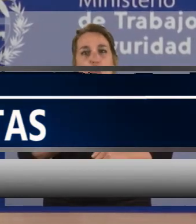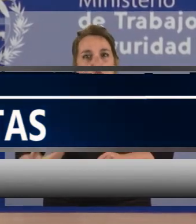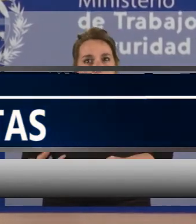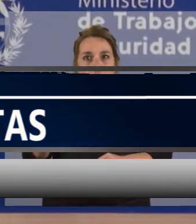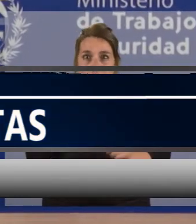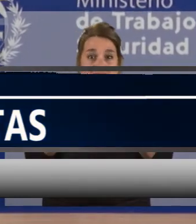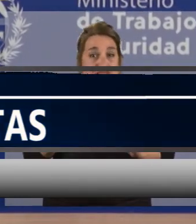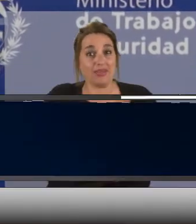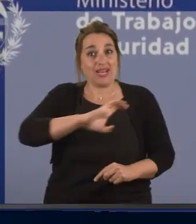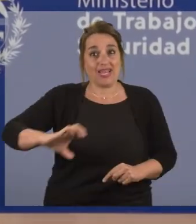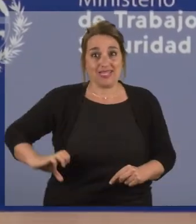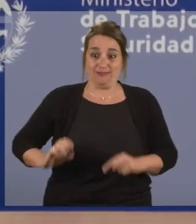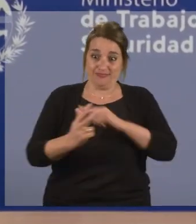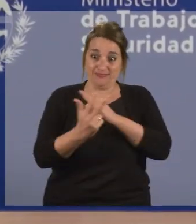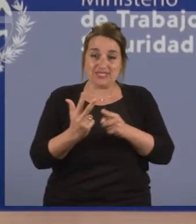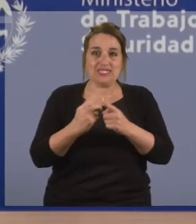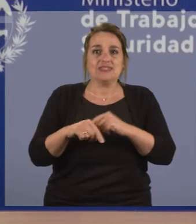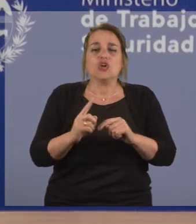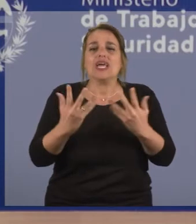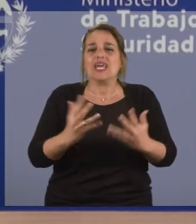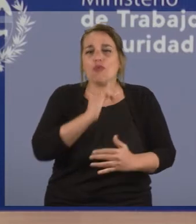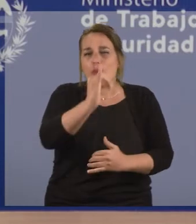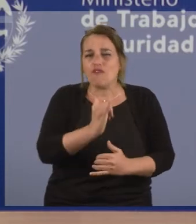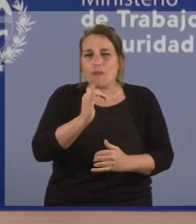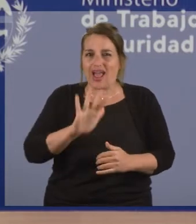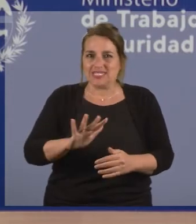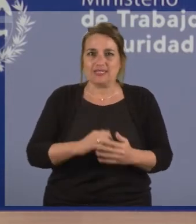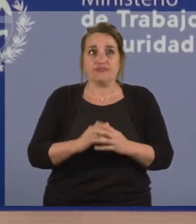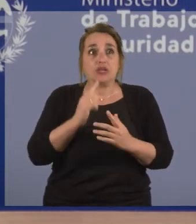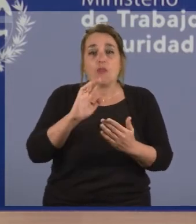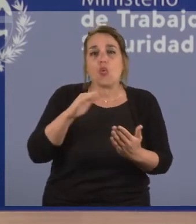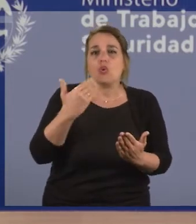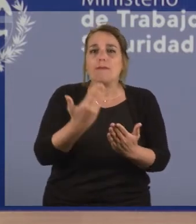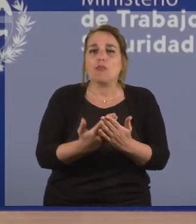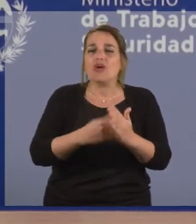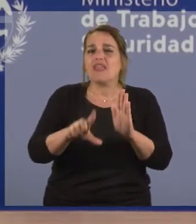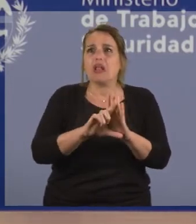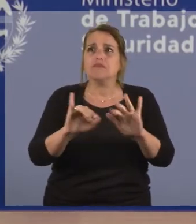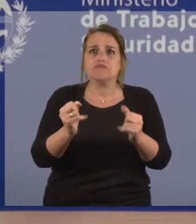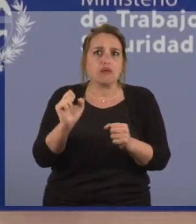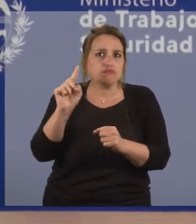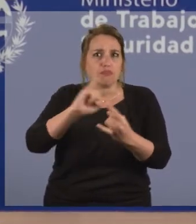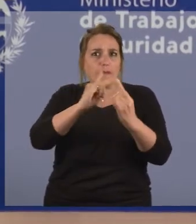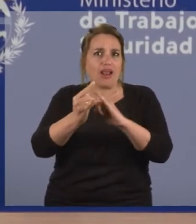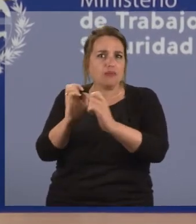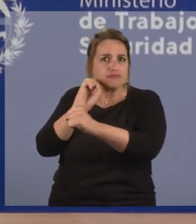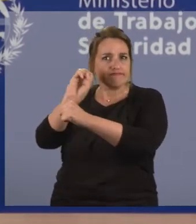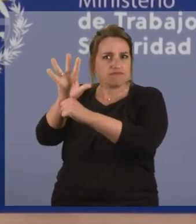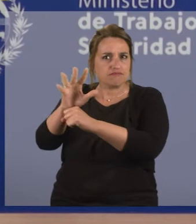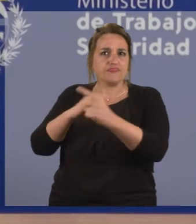empleadores y del propio Estado. Así que lo que queríamos era informarles esto. Esto es un proyecto de ley que está en el